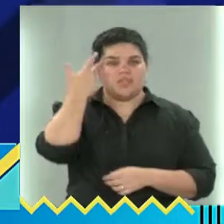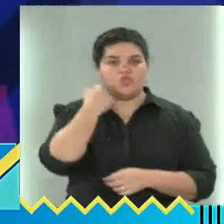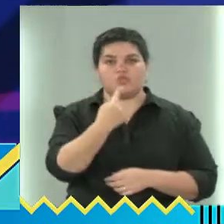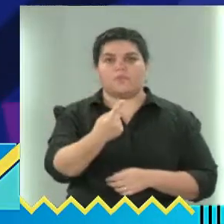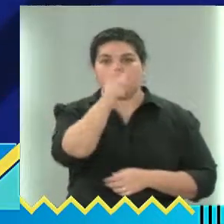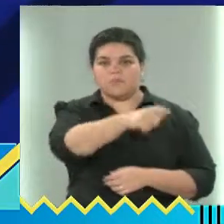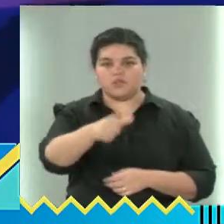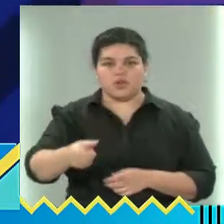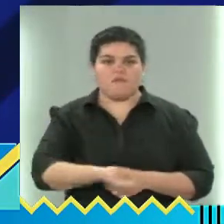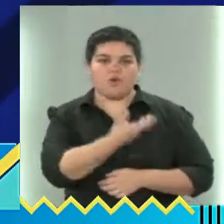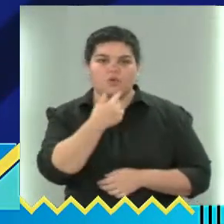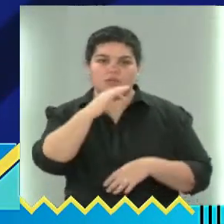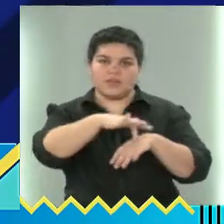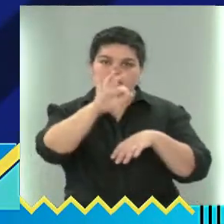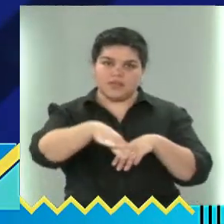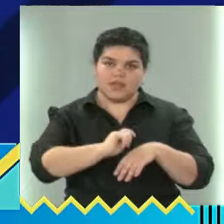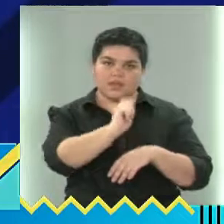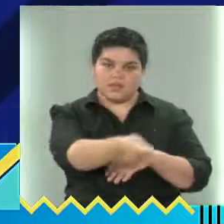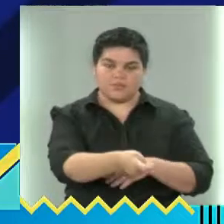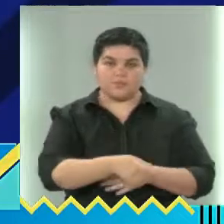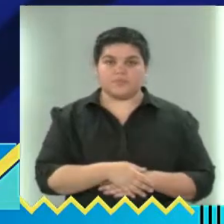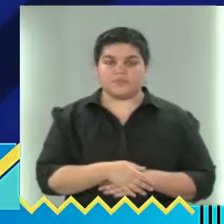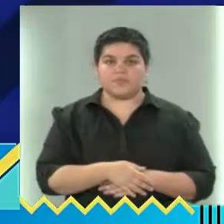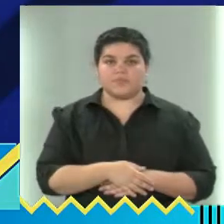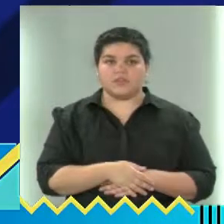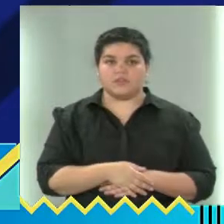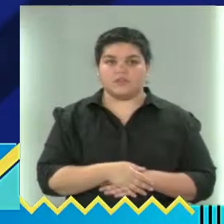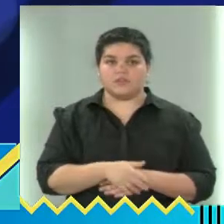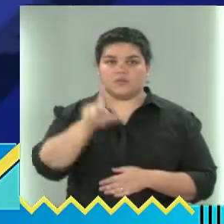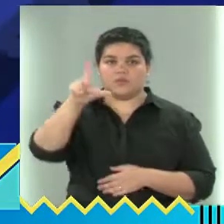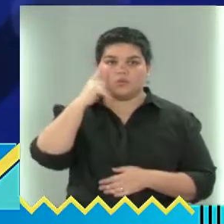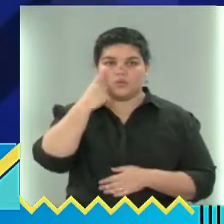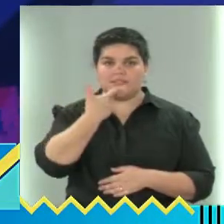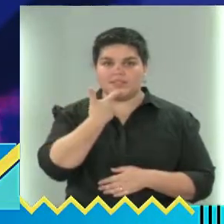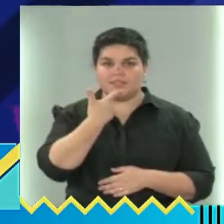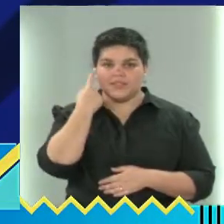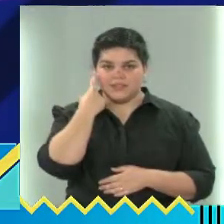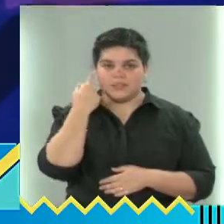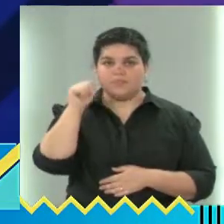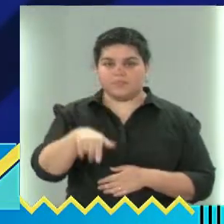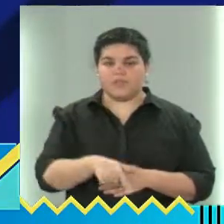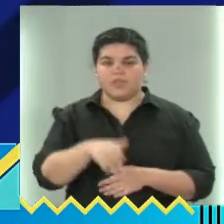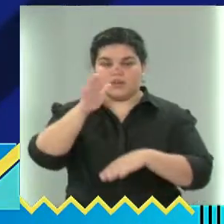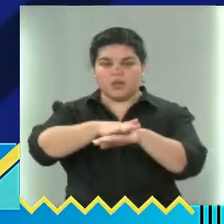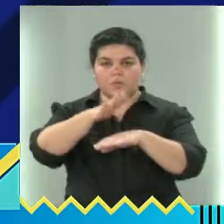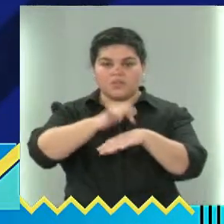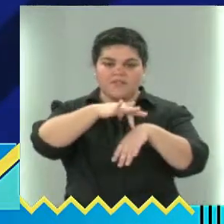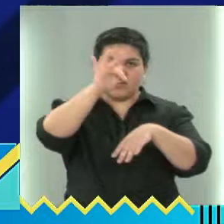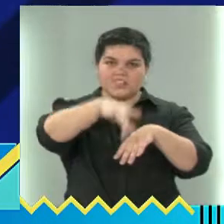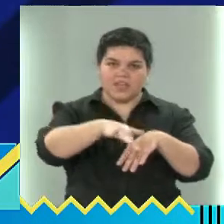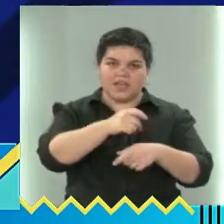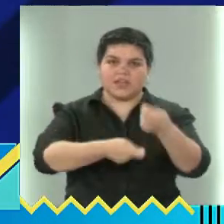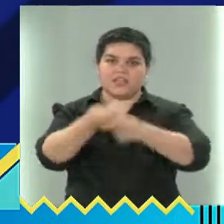donantes voluntarios. Luis Agot Fue el creador de la técnica de la transfusión